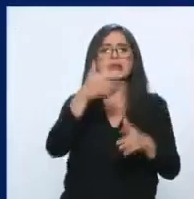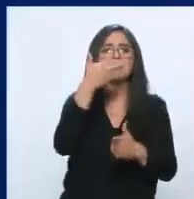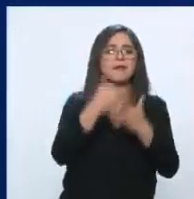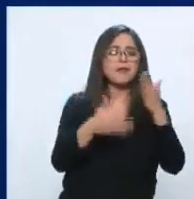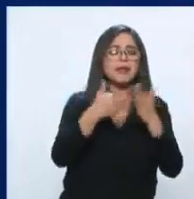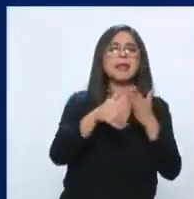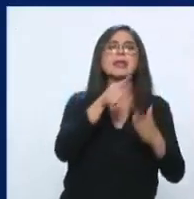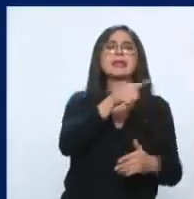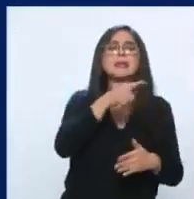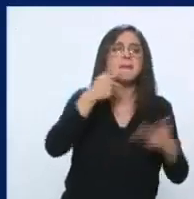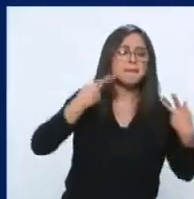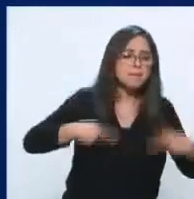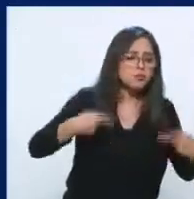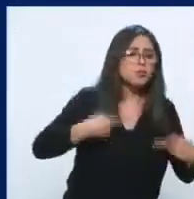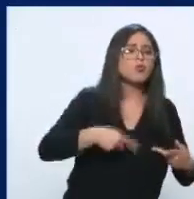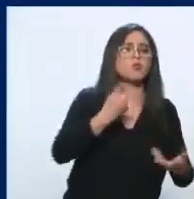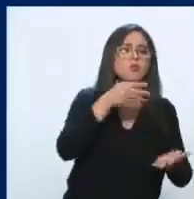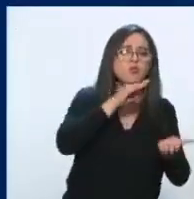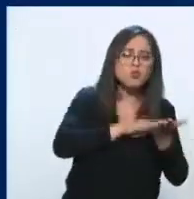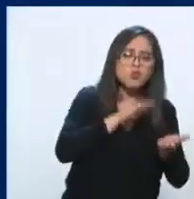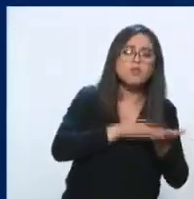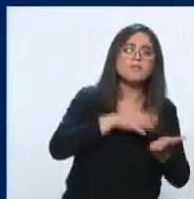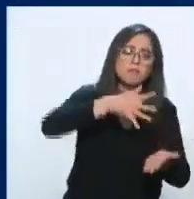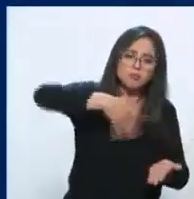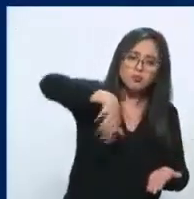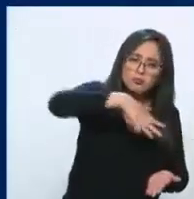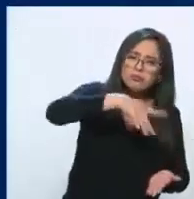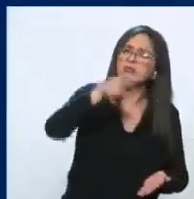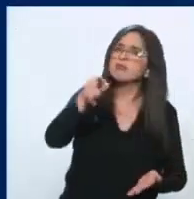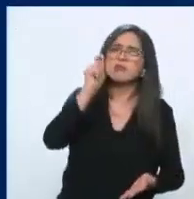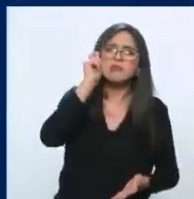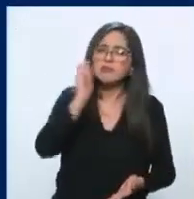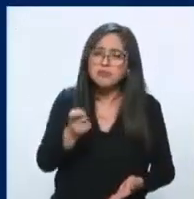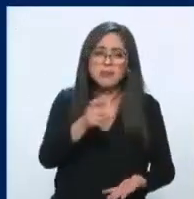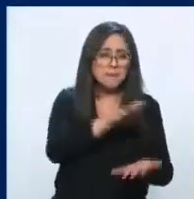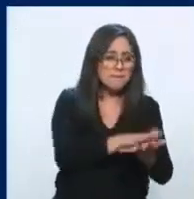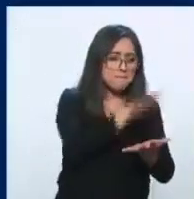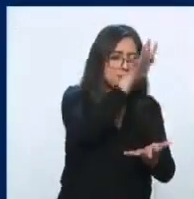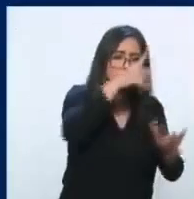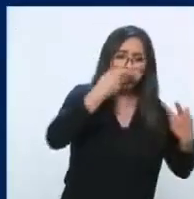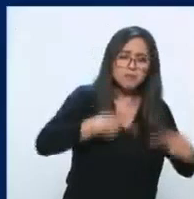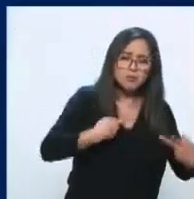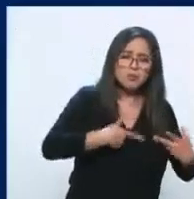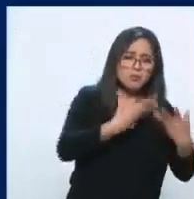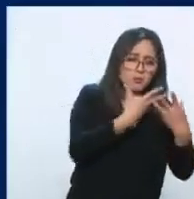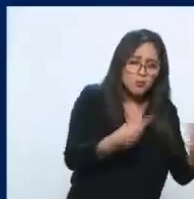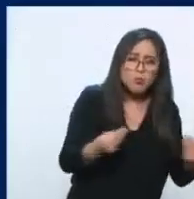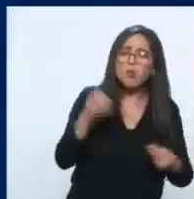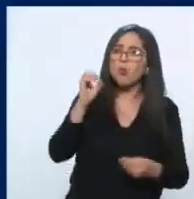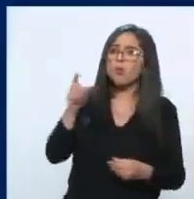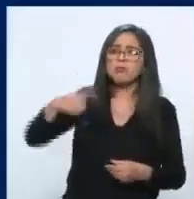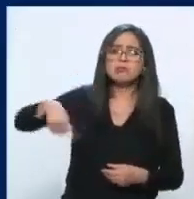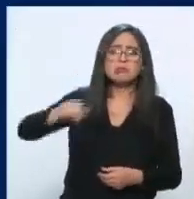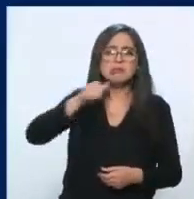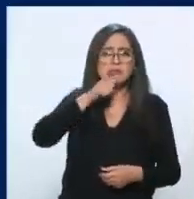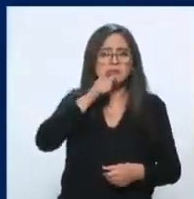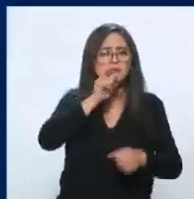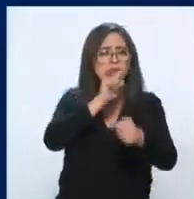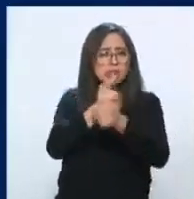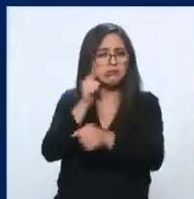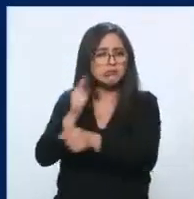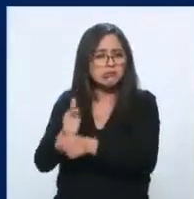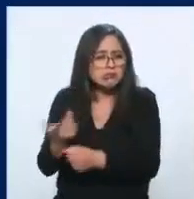menos desaparecidos, con que tienen mayor capacidad para encontrarlos? ¿Con qué tiene que ver, Carla? Tiene que ver,